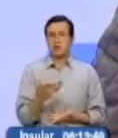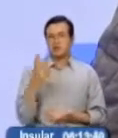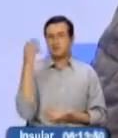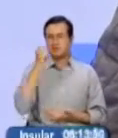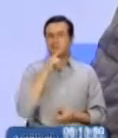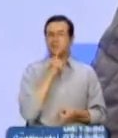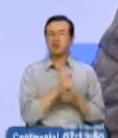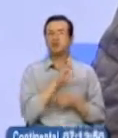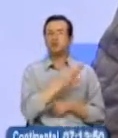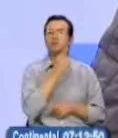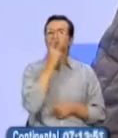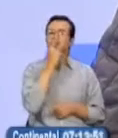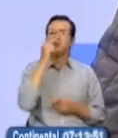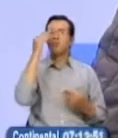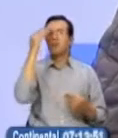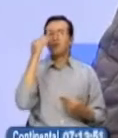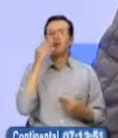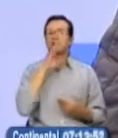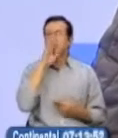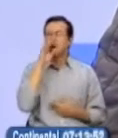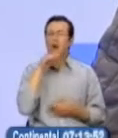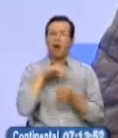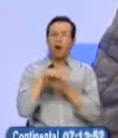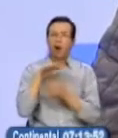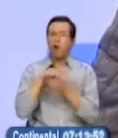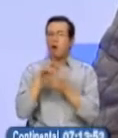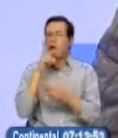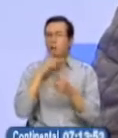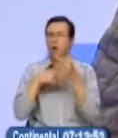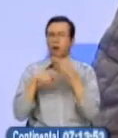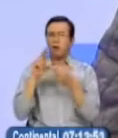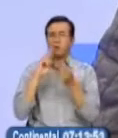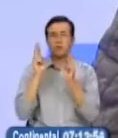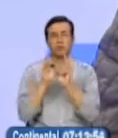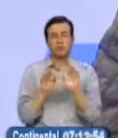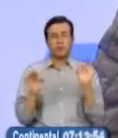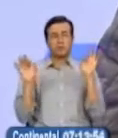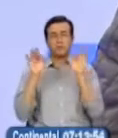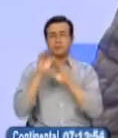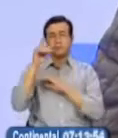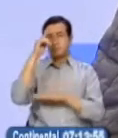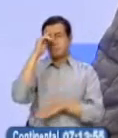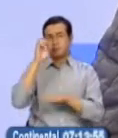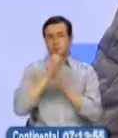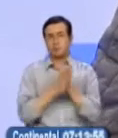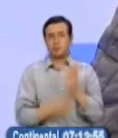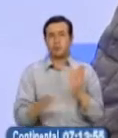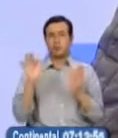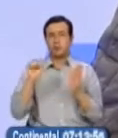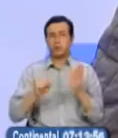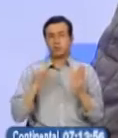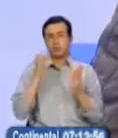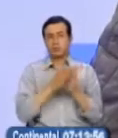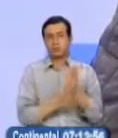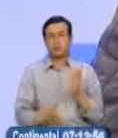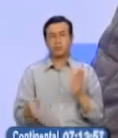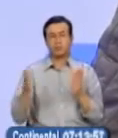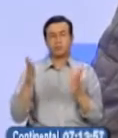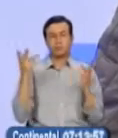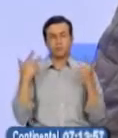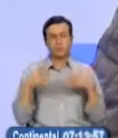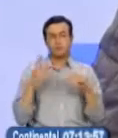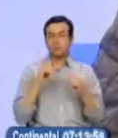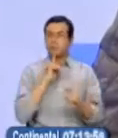cuestión de que por temas políticos tratan de desprestigiar una de las reformas más importantes que ha tenido el gobierno en los últimos 9 años y que